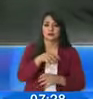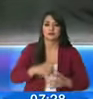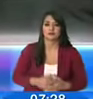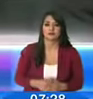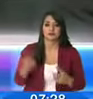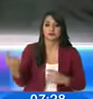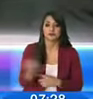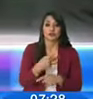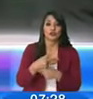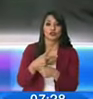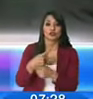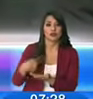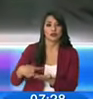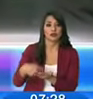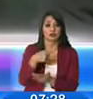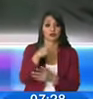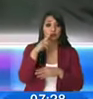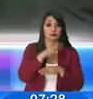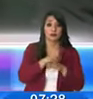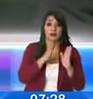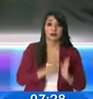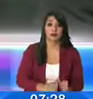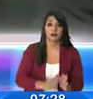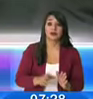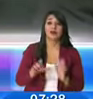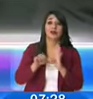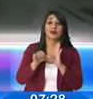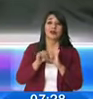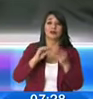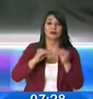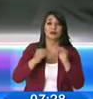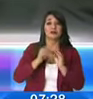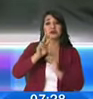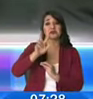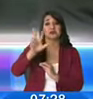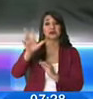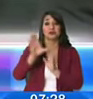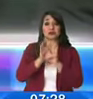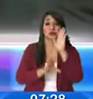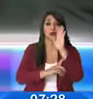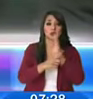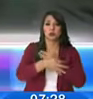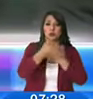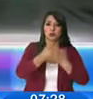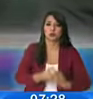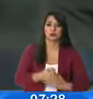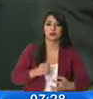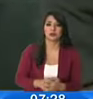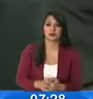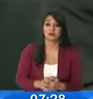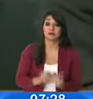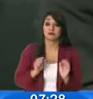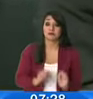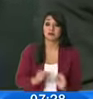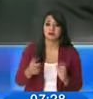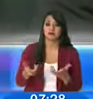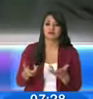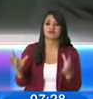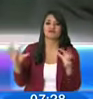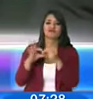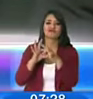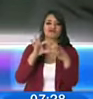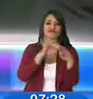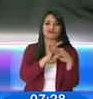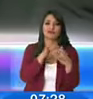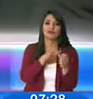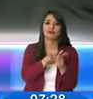determina que el superintendente incumplió con el artículo 232 de la Constitución de la República al permitir que estas asociaciones